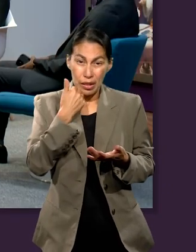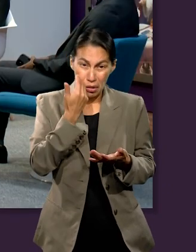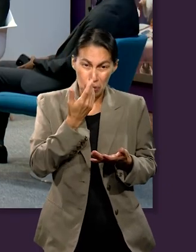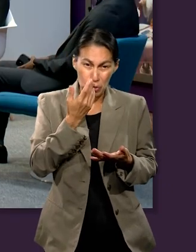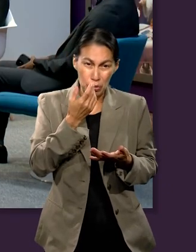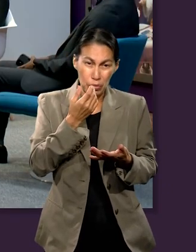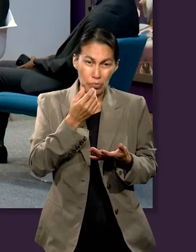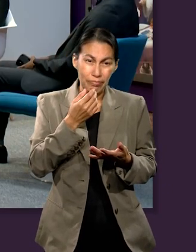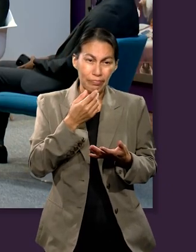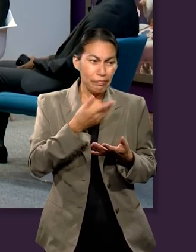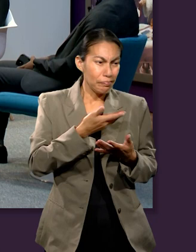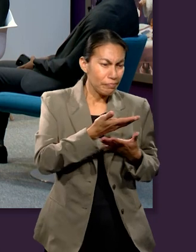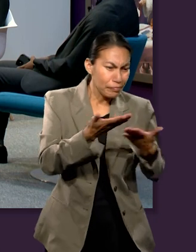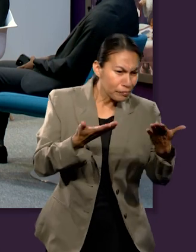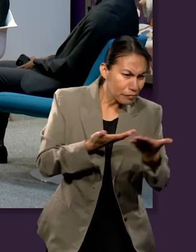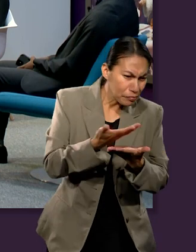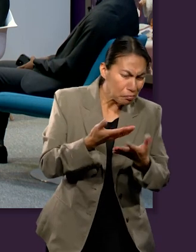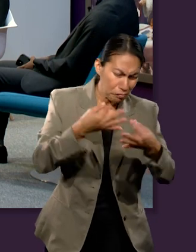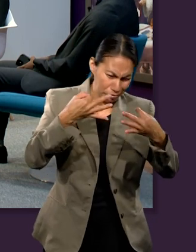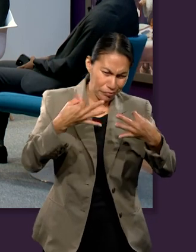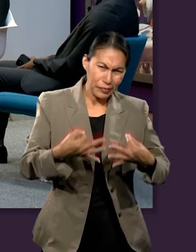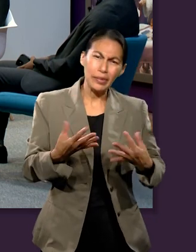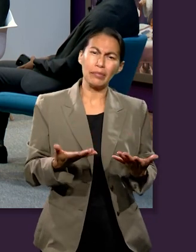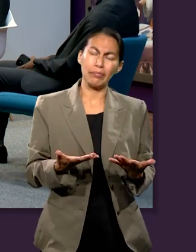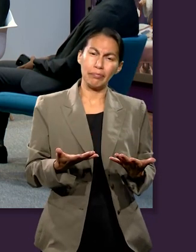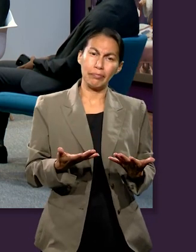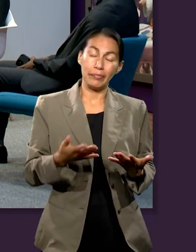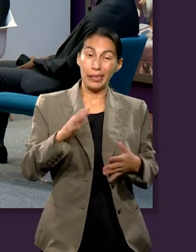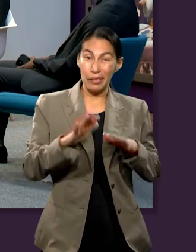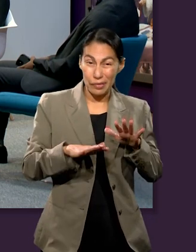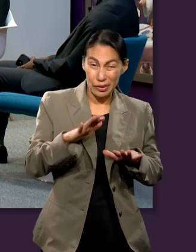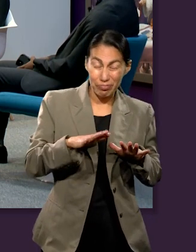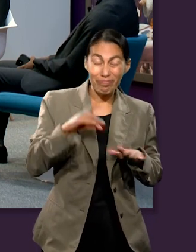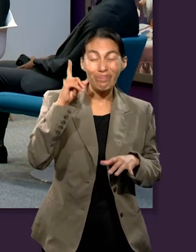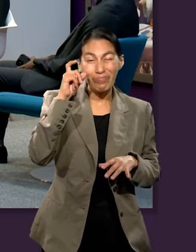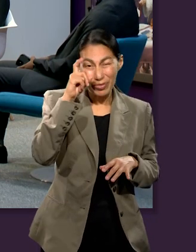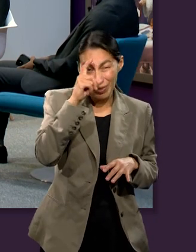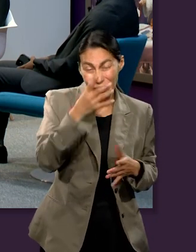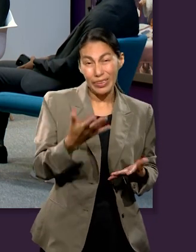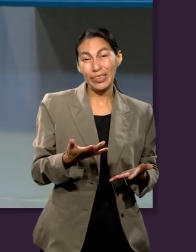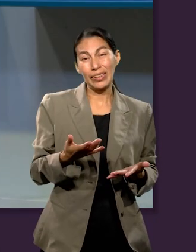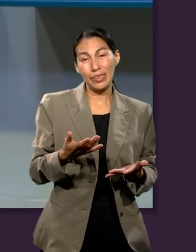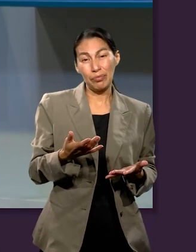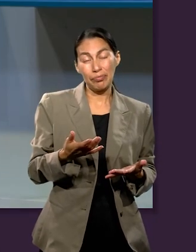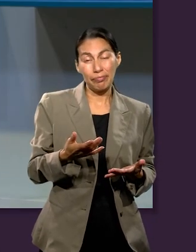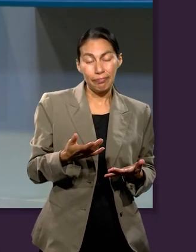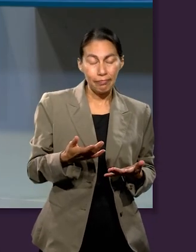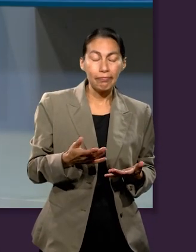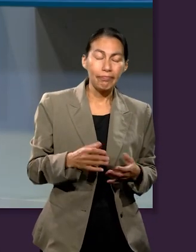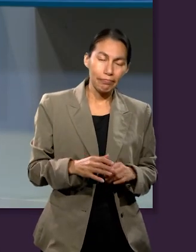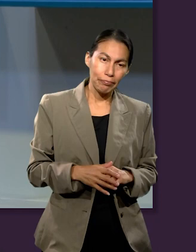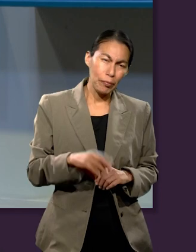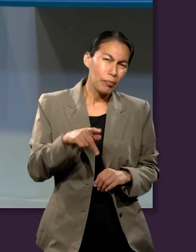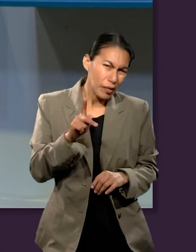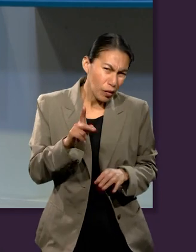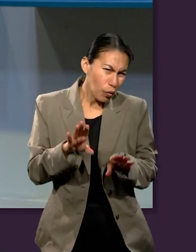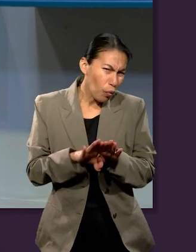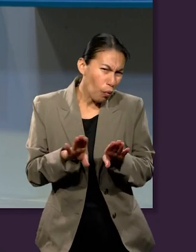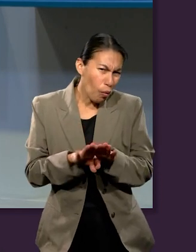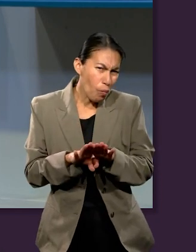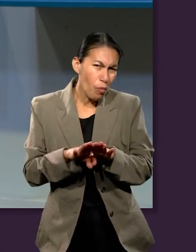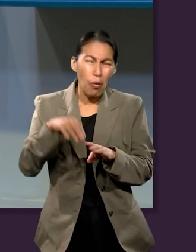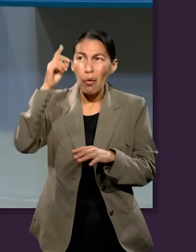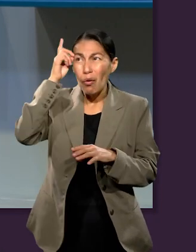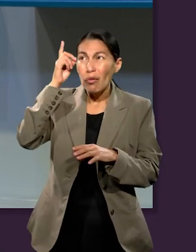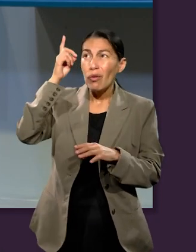de tener relaciones interpersonales saludables y a veces pues no se